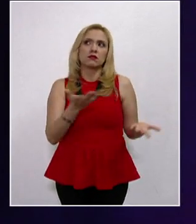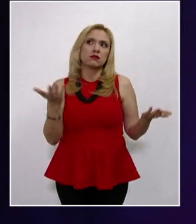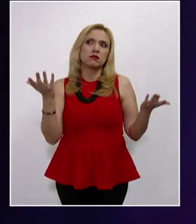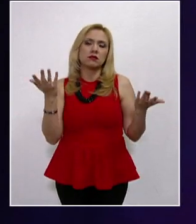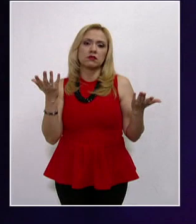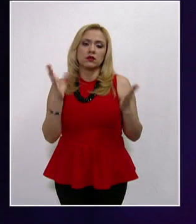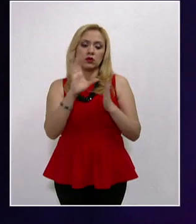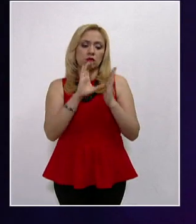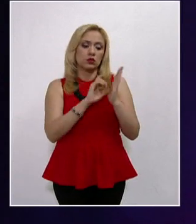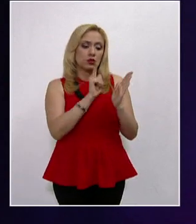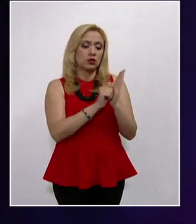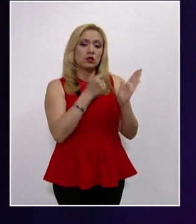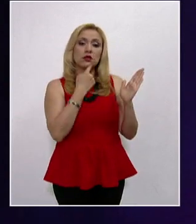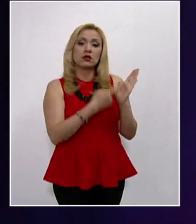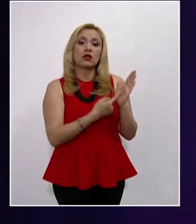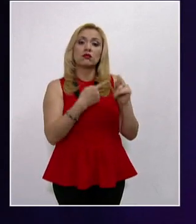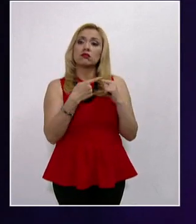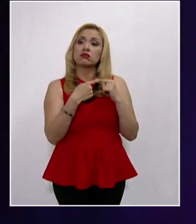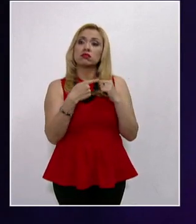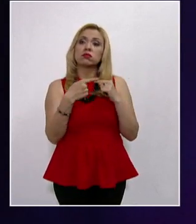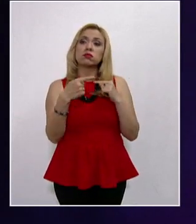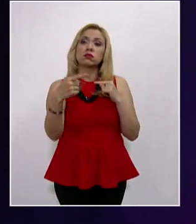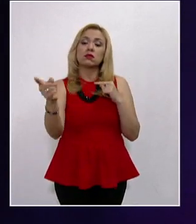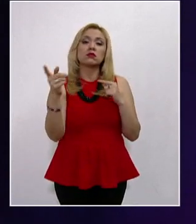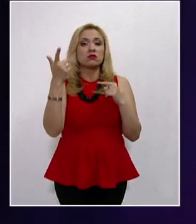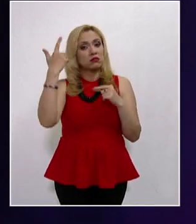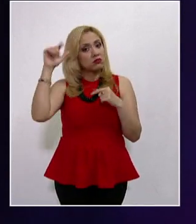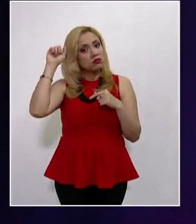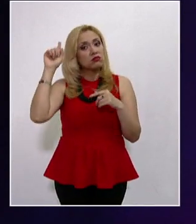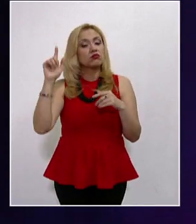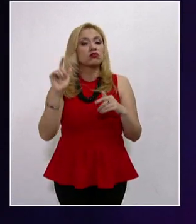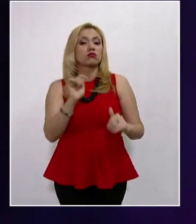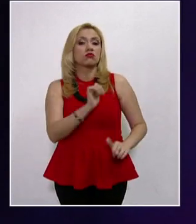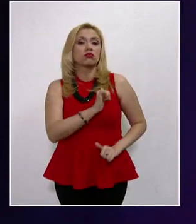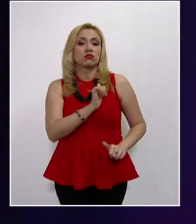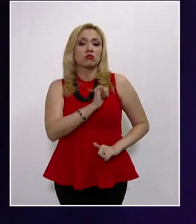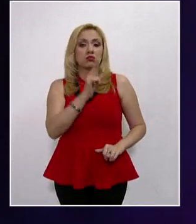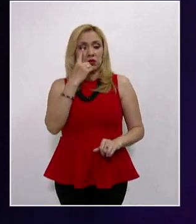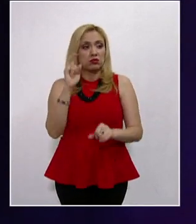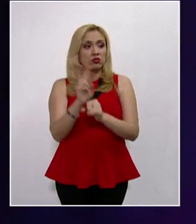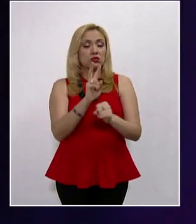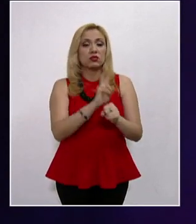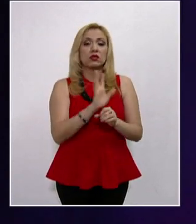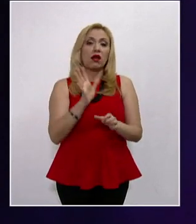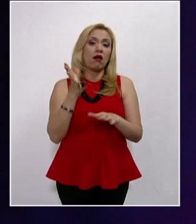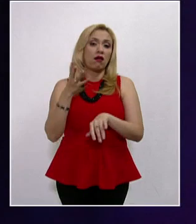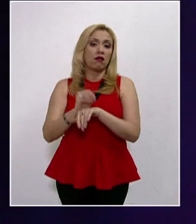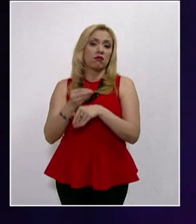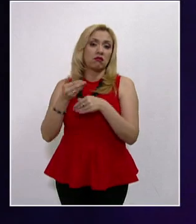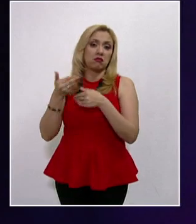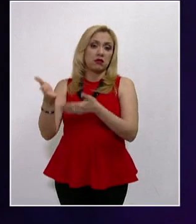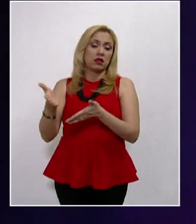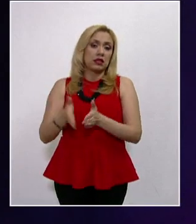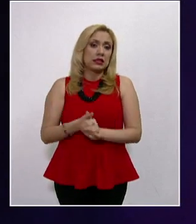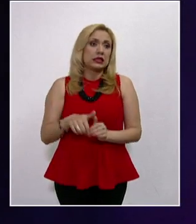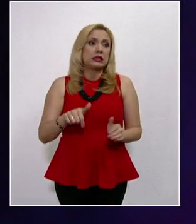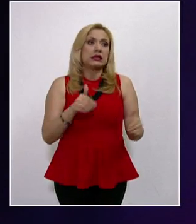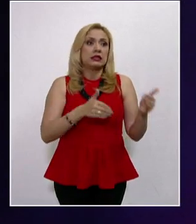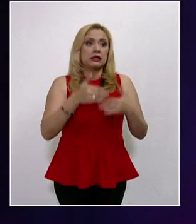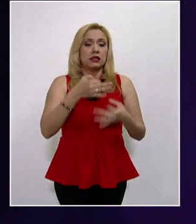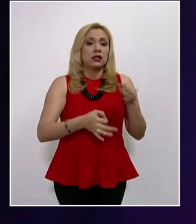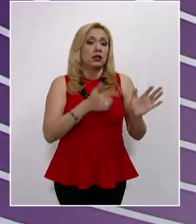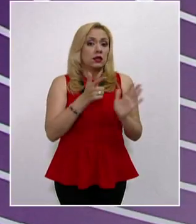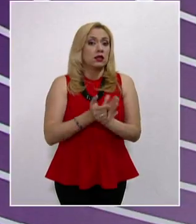los siguientes años la intervención de Ejército y Marina en labores de seguridad. Entonces esta definición que lleva a cabo la Suprema Corte va a ser